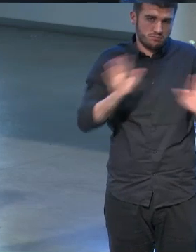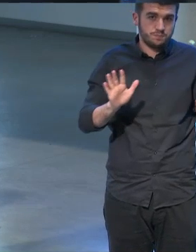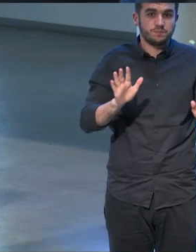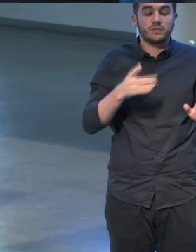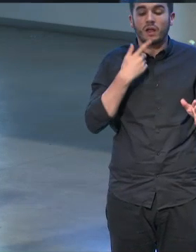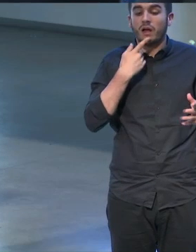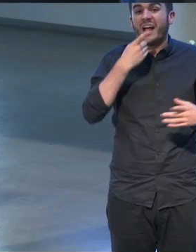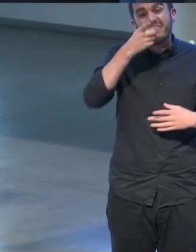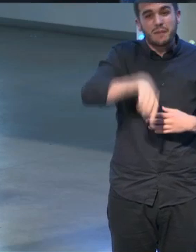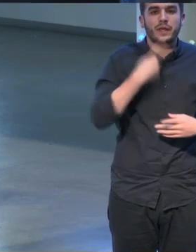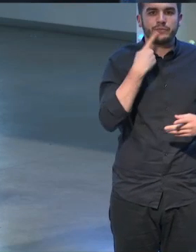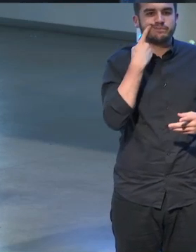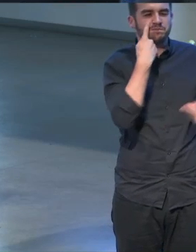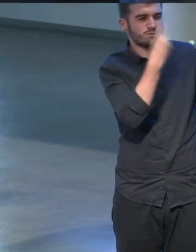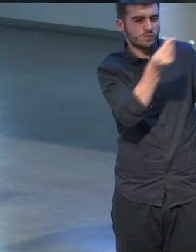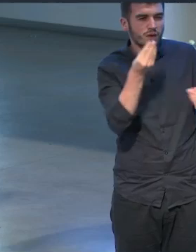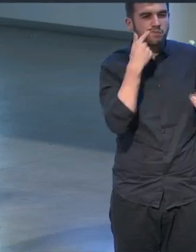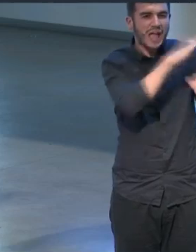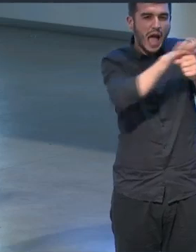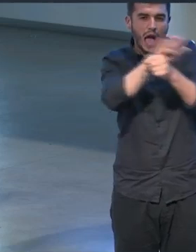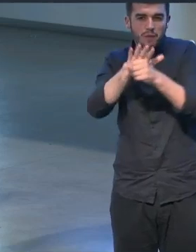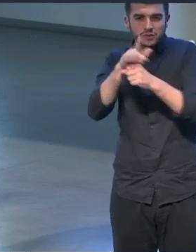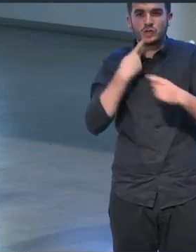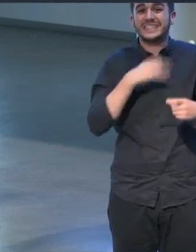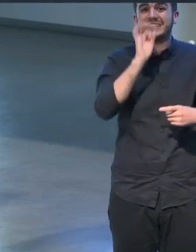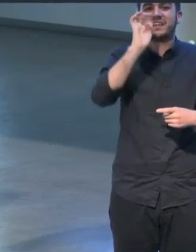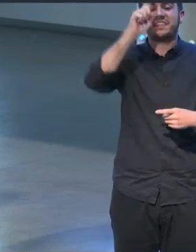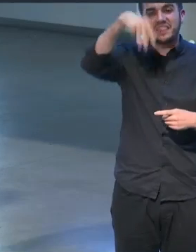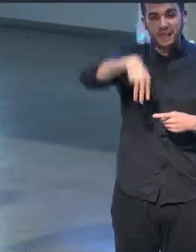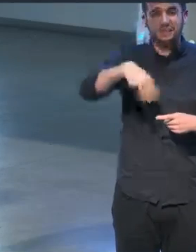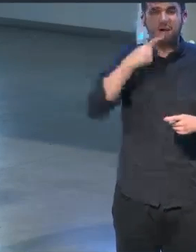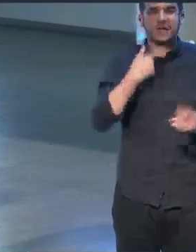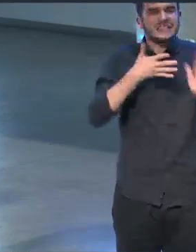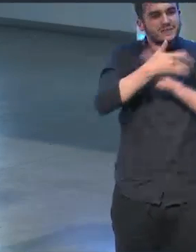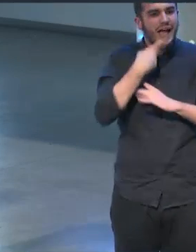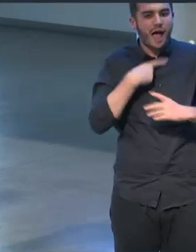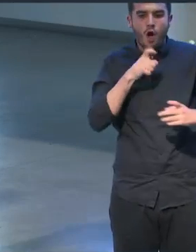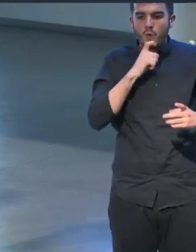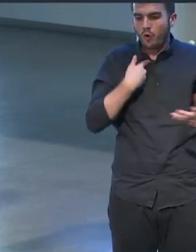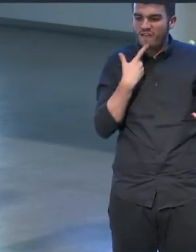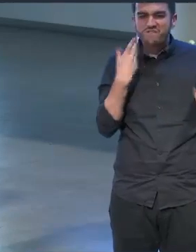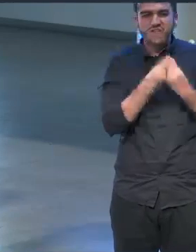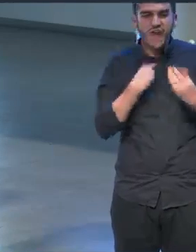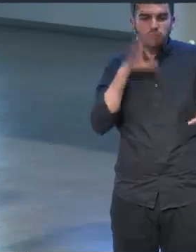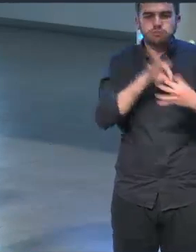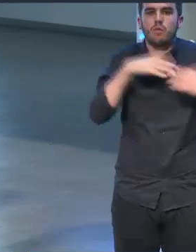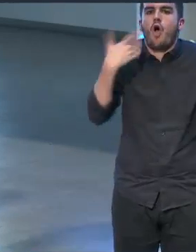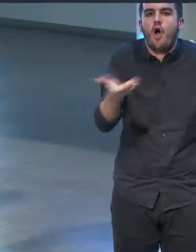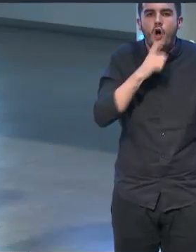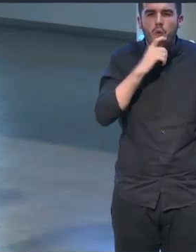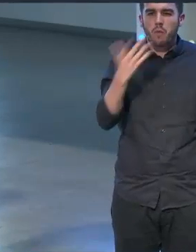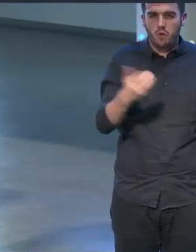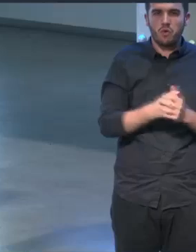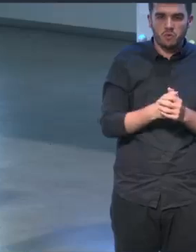También se percibe que muchos ámbitos ámbitos STEM son difíciles de compatibilizar con la vida, porque bueno,